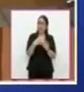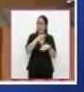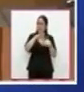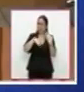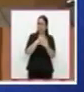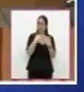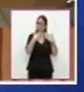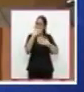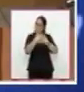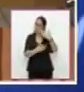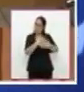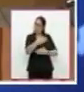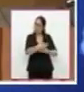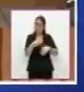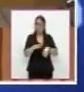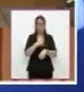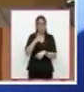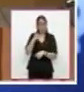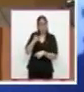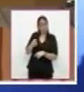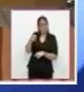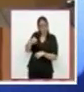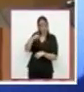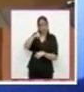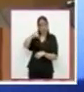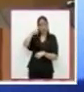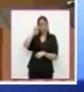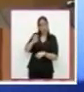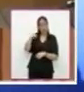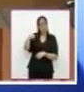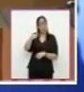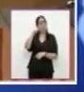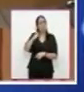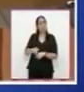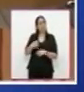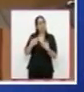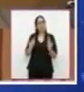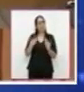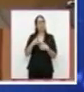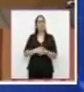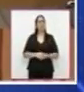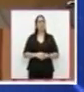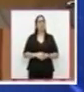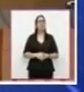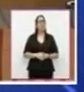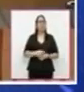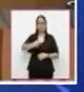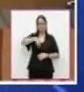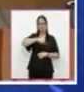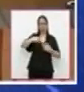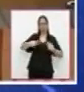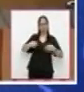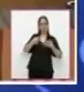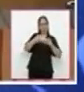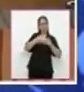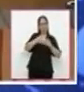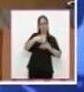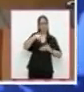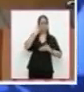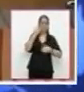la revisión de los partidos se iba haciendo un poco más compleja, tenemos que ir par y paso modificando la norma para